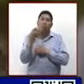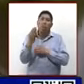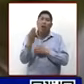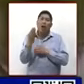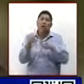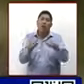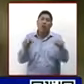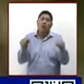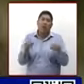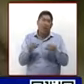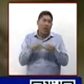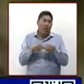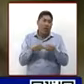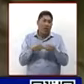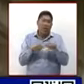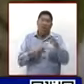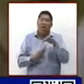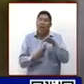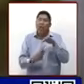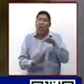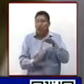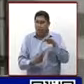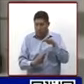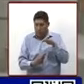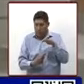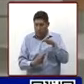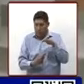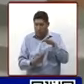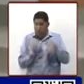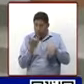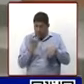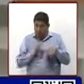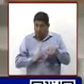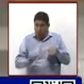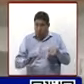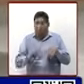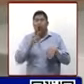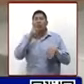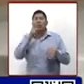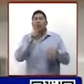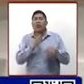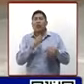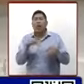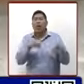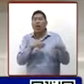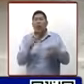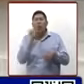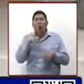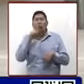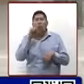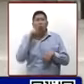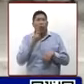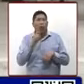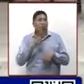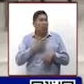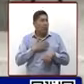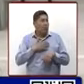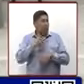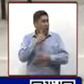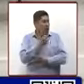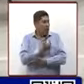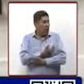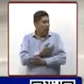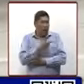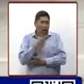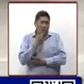del área de pre-kinder, kinder y guardería. ¿A quién apunta usted de estos abusos sexuales? Vinimos con mi hijita y me